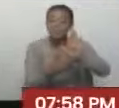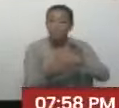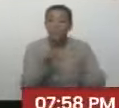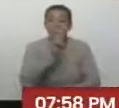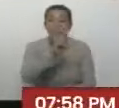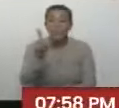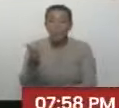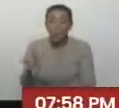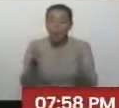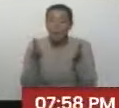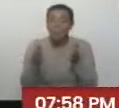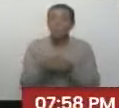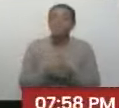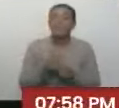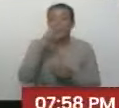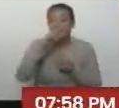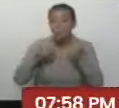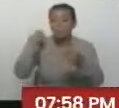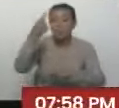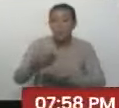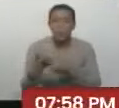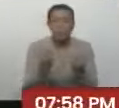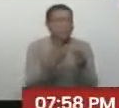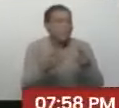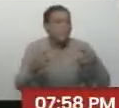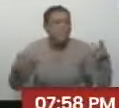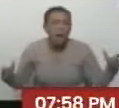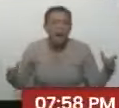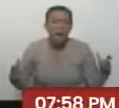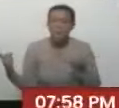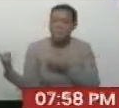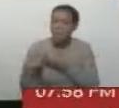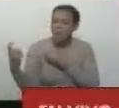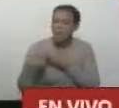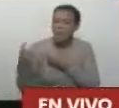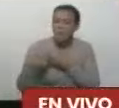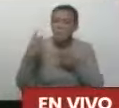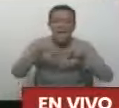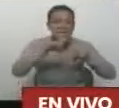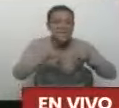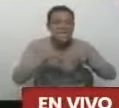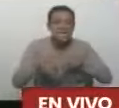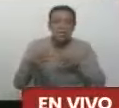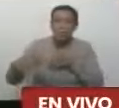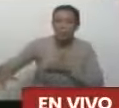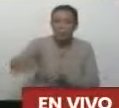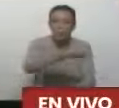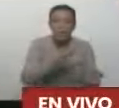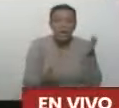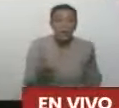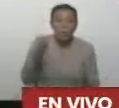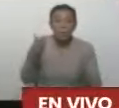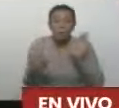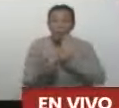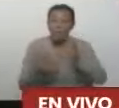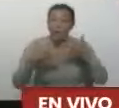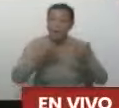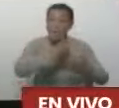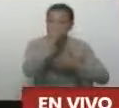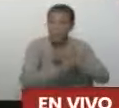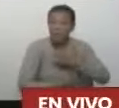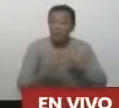21 campeones. Y el próximo año van a ser miles de campeones porque estamos incorporando miles y miles de niños a los 3.000 núcleos de robótica que está llevando adelante el